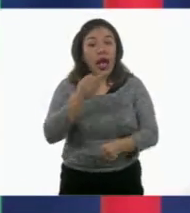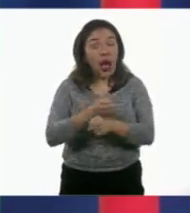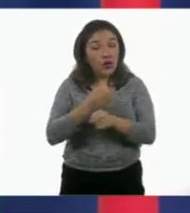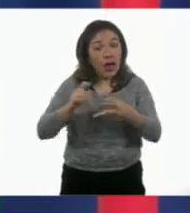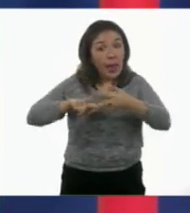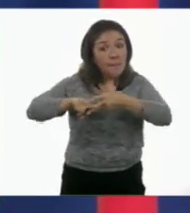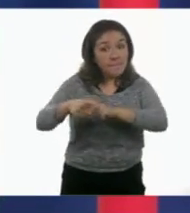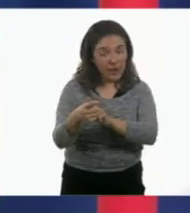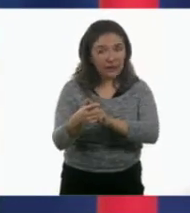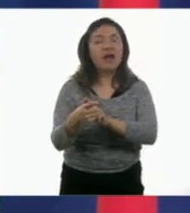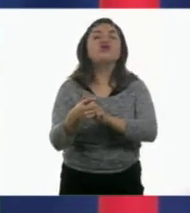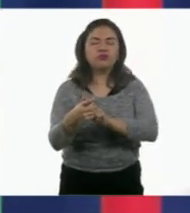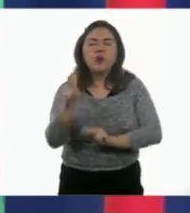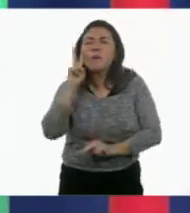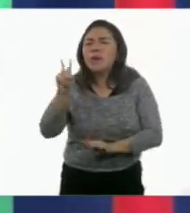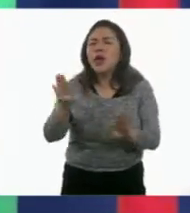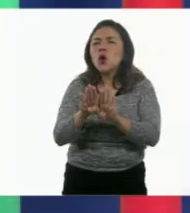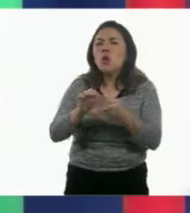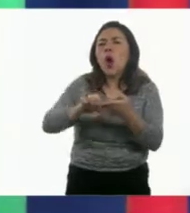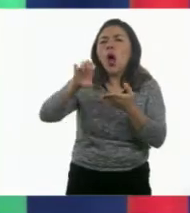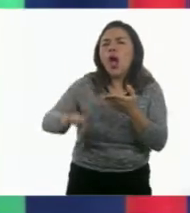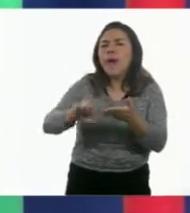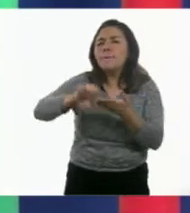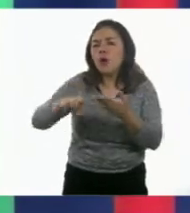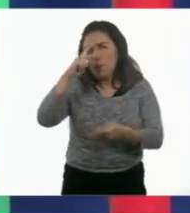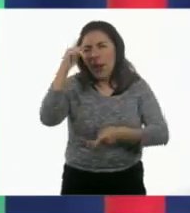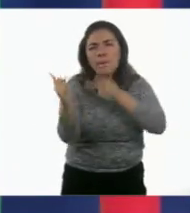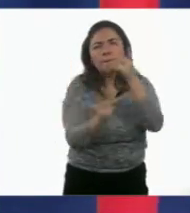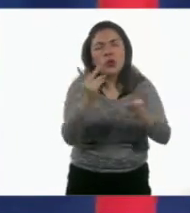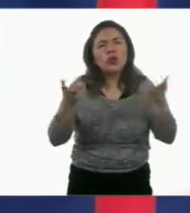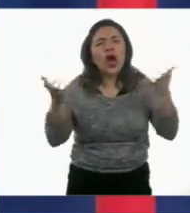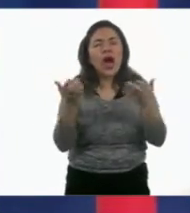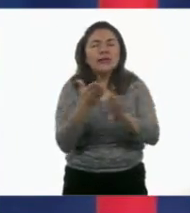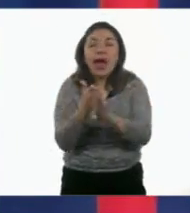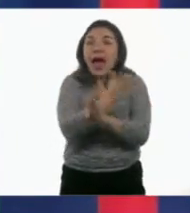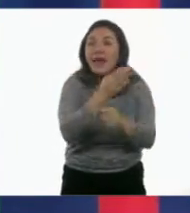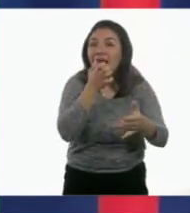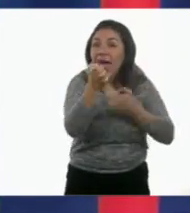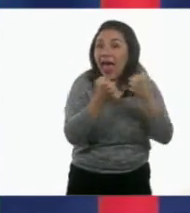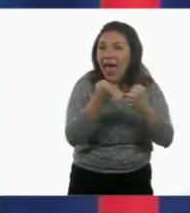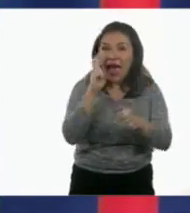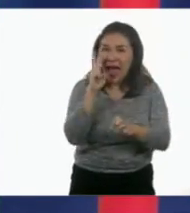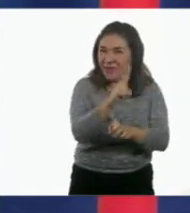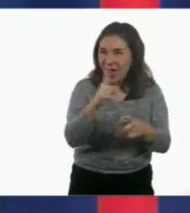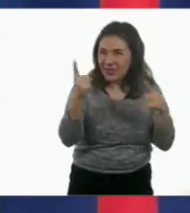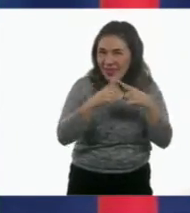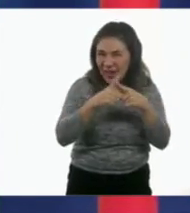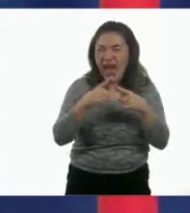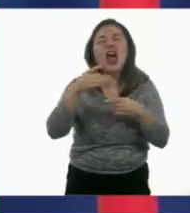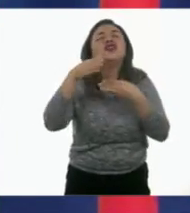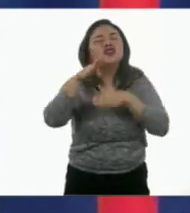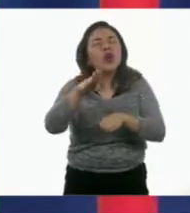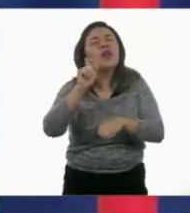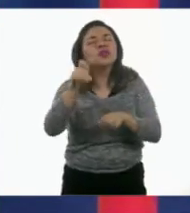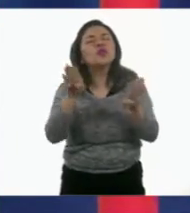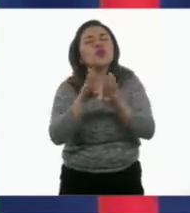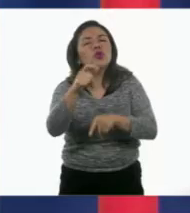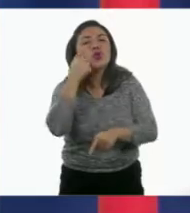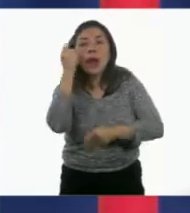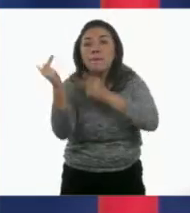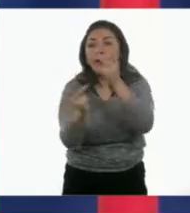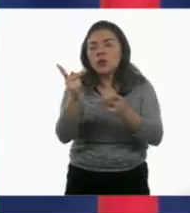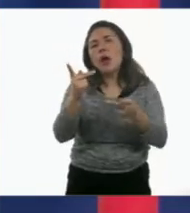inicio, vamos a ver ejemplos de preguntas que formularon en el reto anterior sobre lo que les gustaría preguntar a